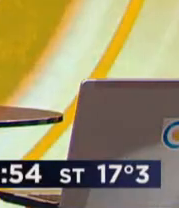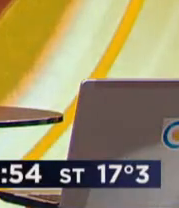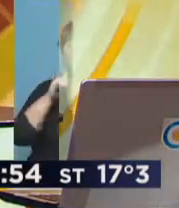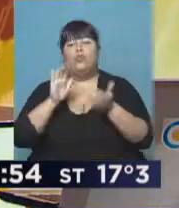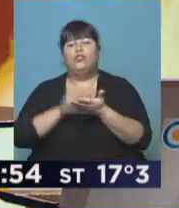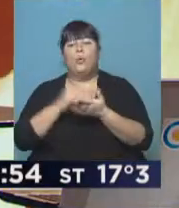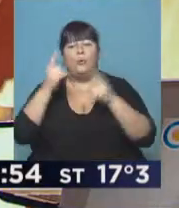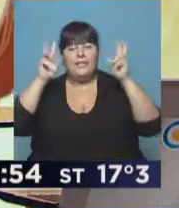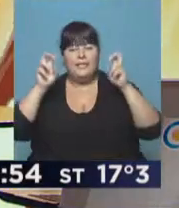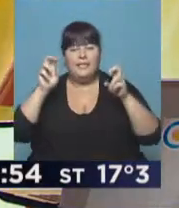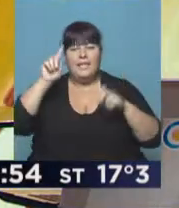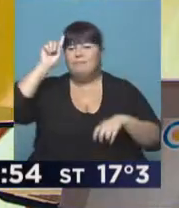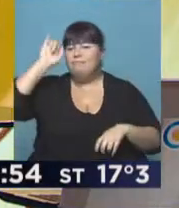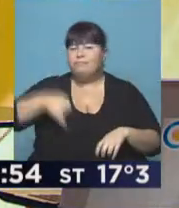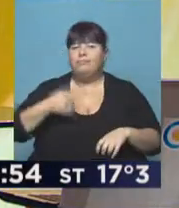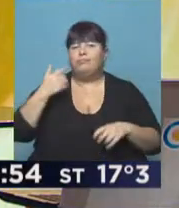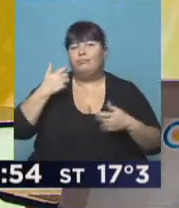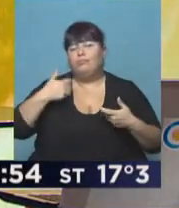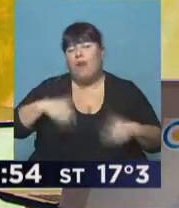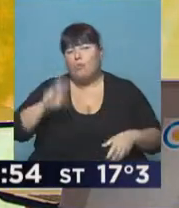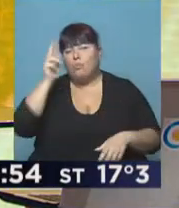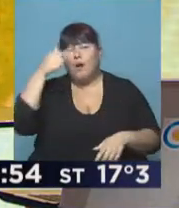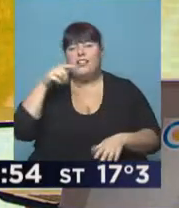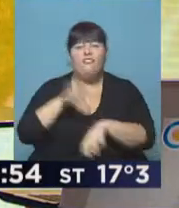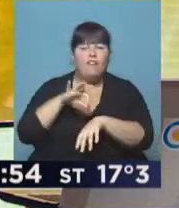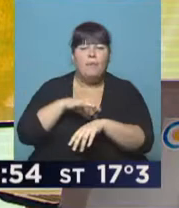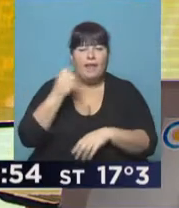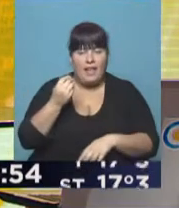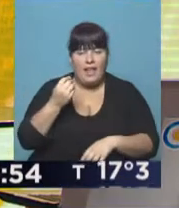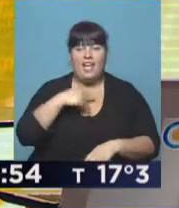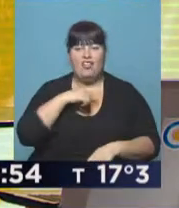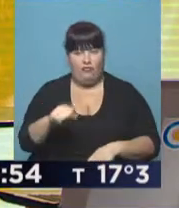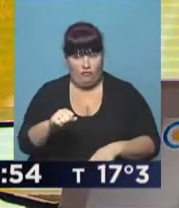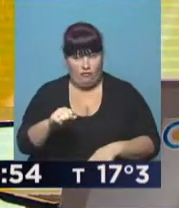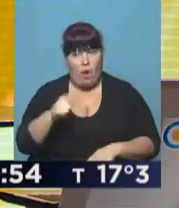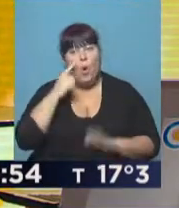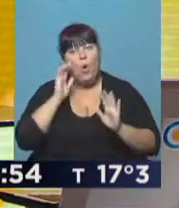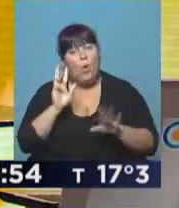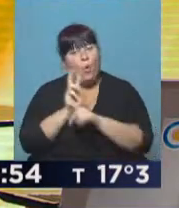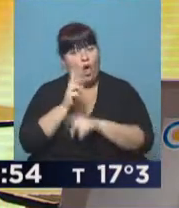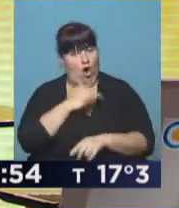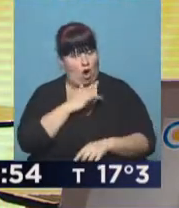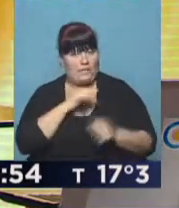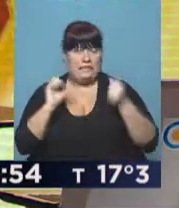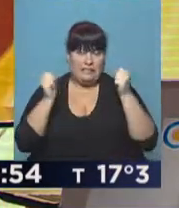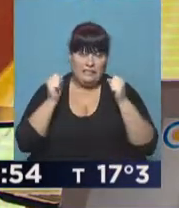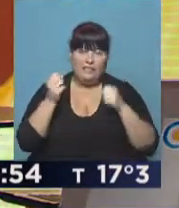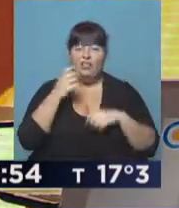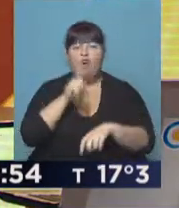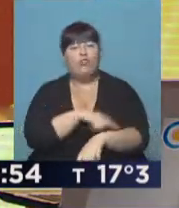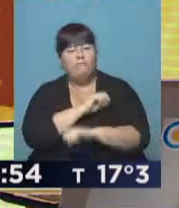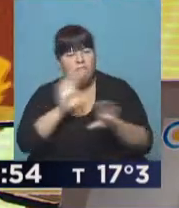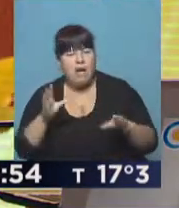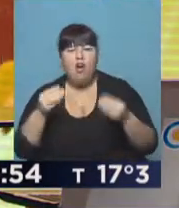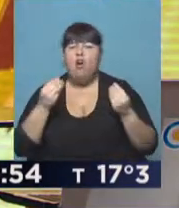Vamos a hablar de la primera causa de muerte natural o por enfermedad en la República Argentina, que son los infartos. Hay que cuidar el corazón, el estrés, los malos hábitos.